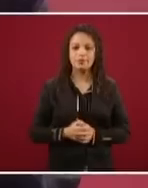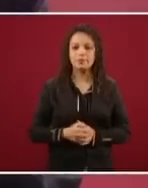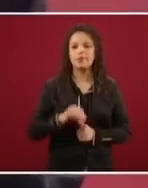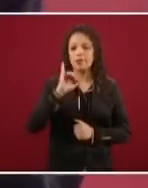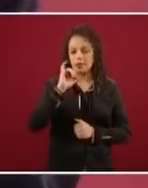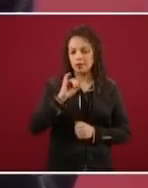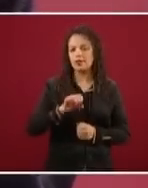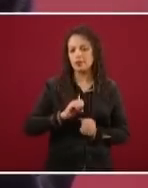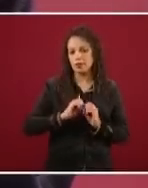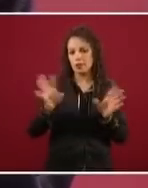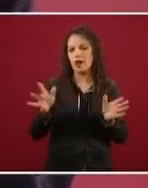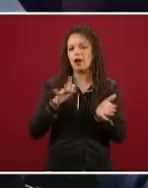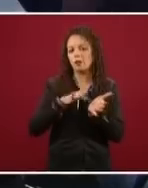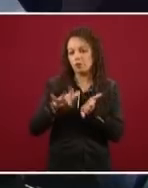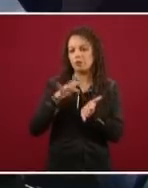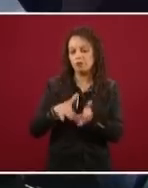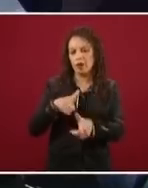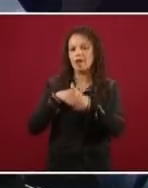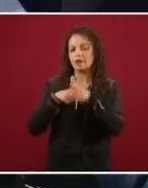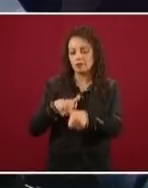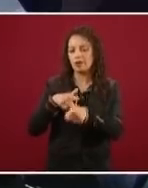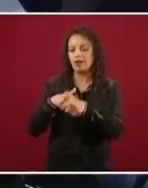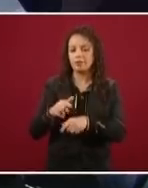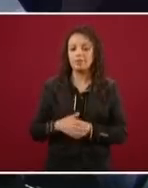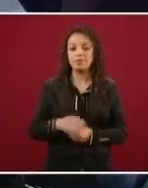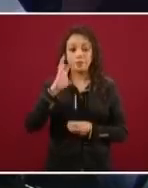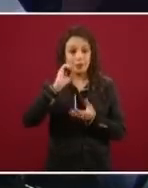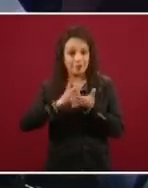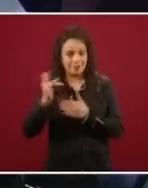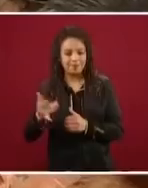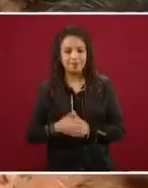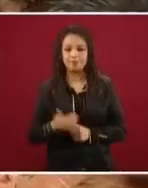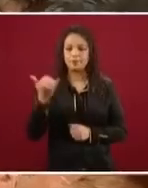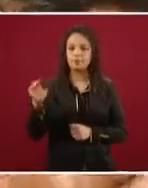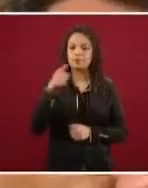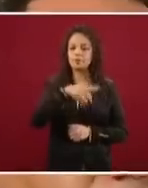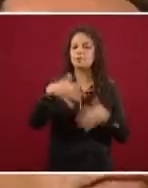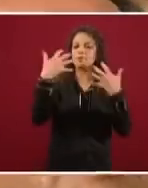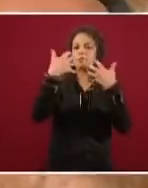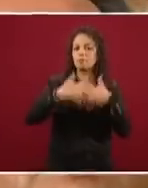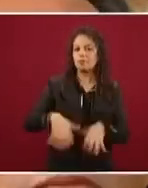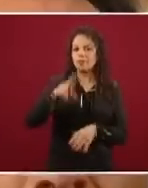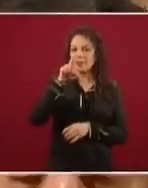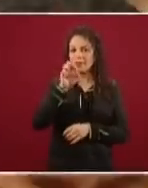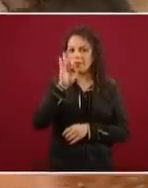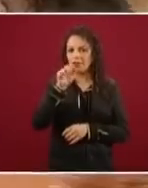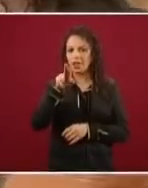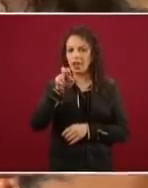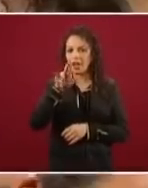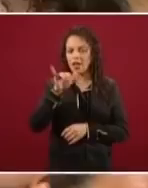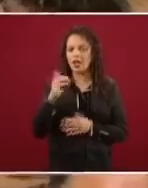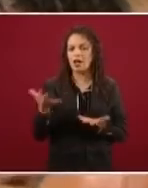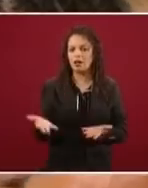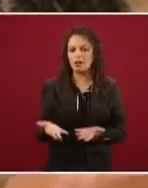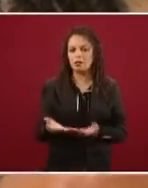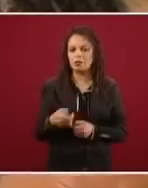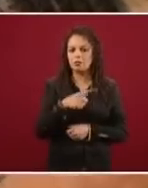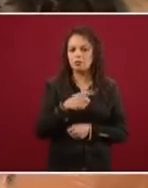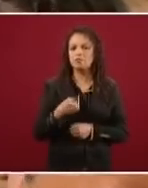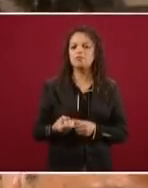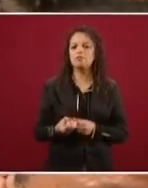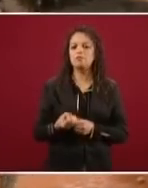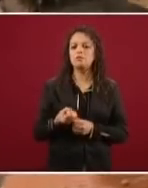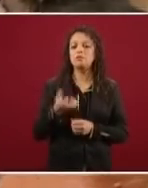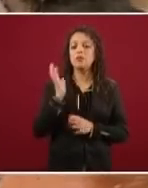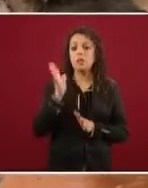inversiones gracias y sobre el estado de las refinerías cuando nos puede comentar en qué porcentaje están